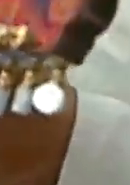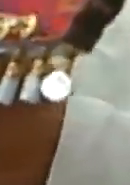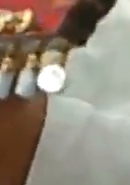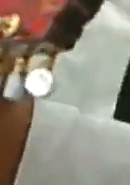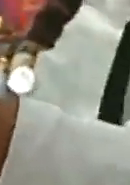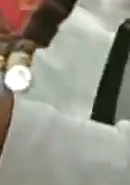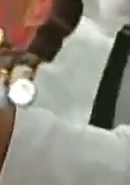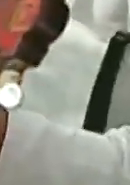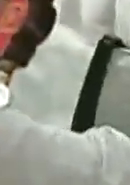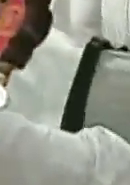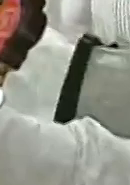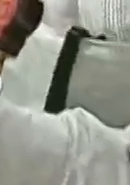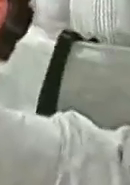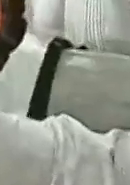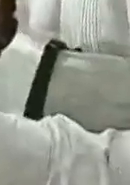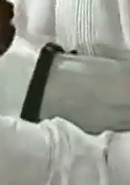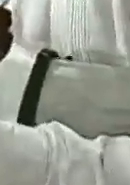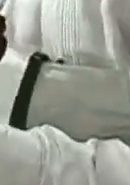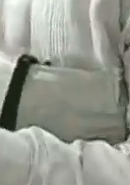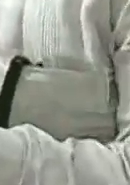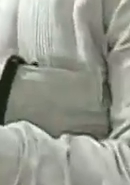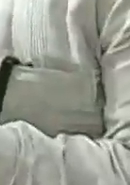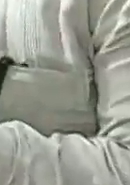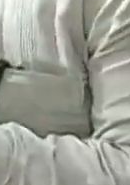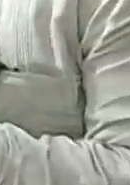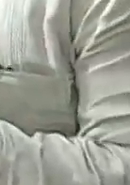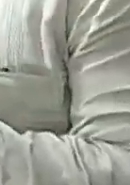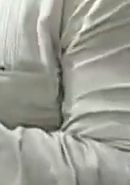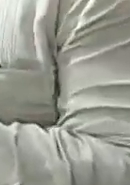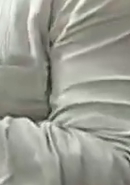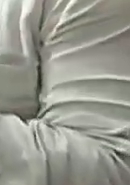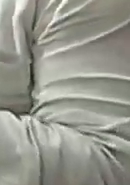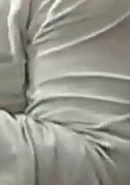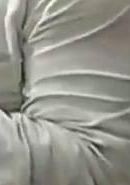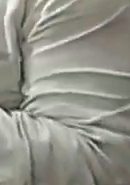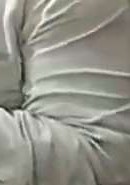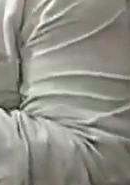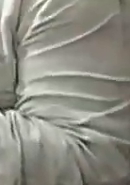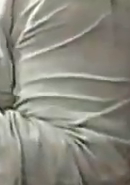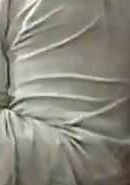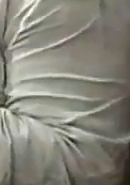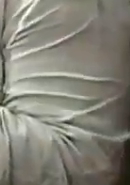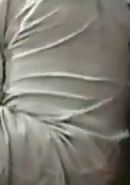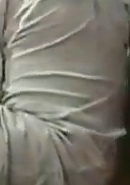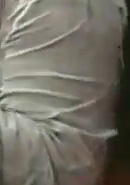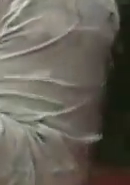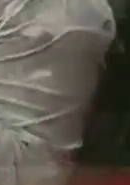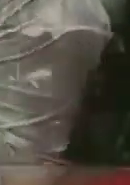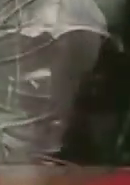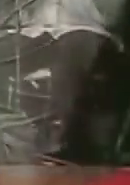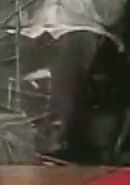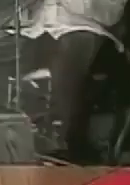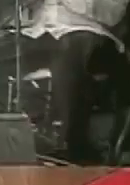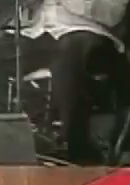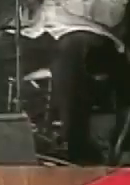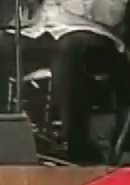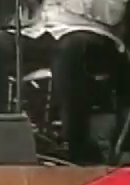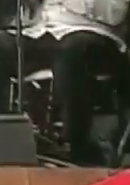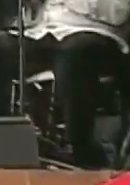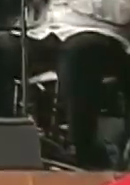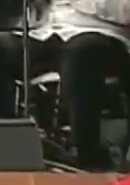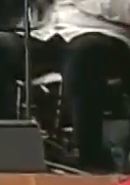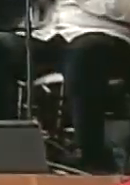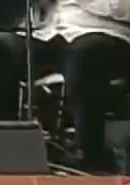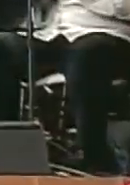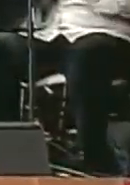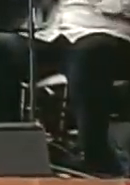Del Valpaquía surge la aurora mojada para tender su mirada sobre los